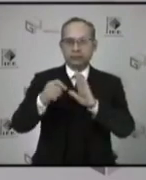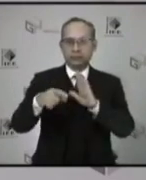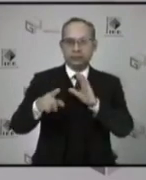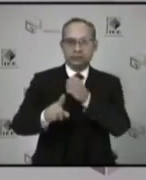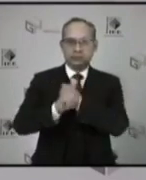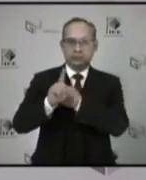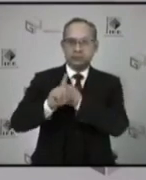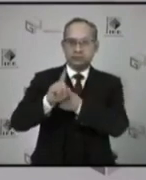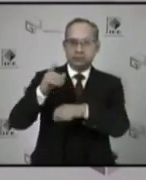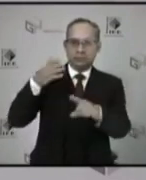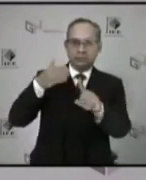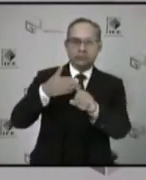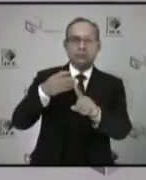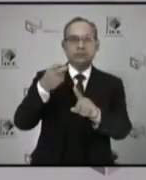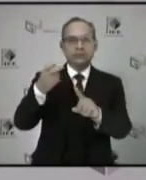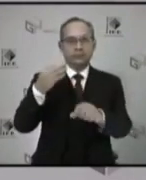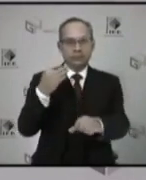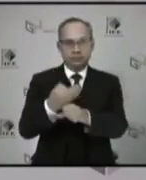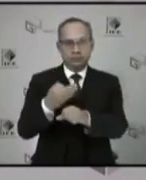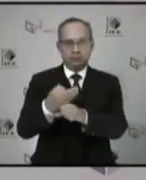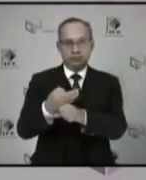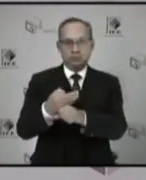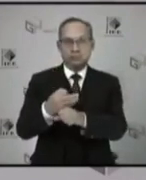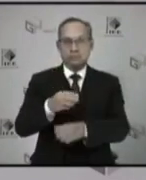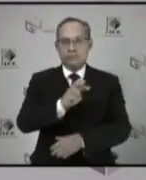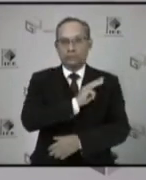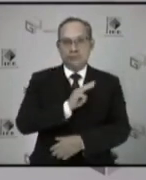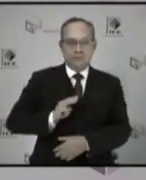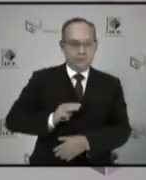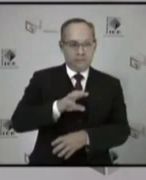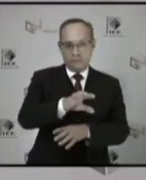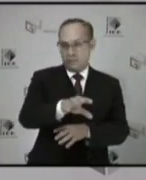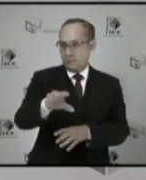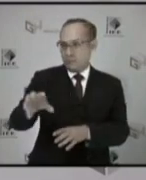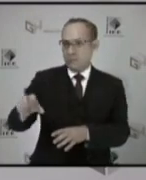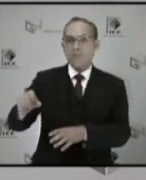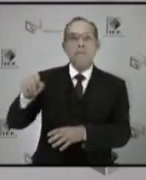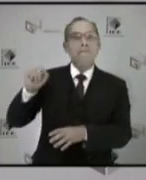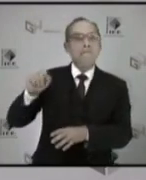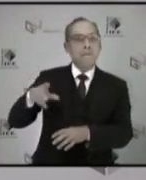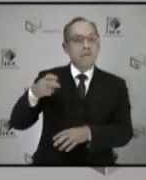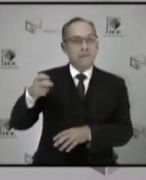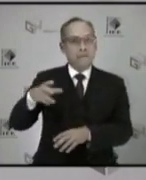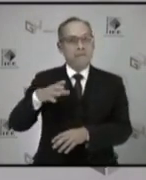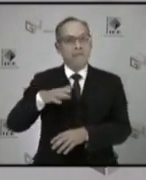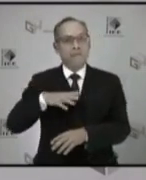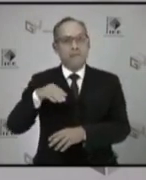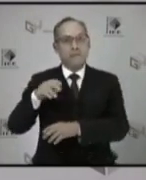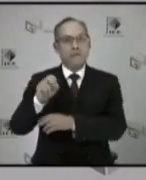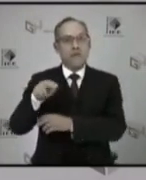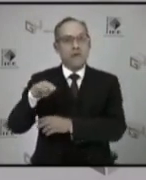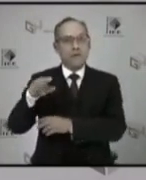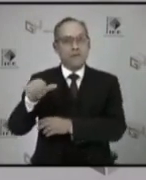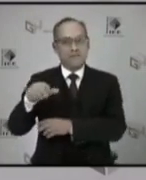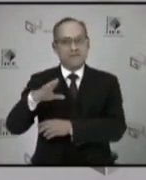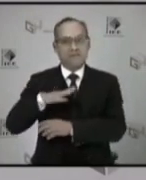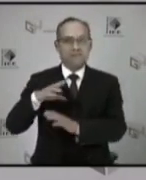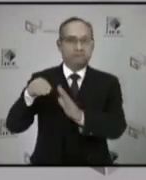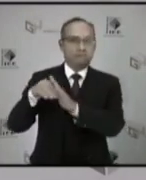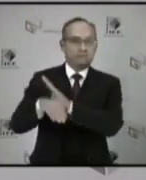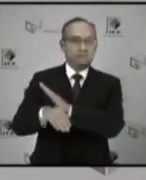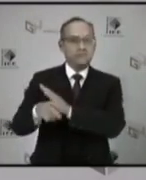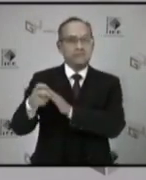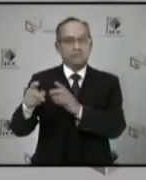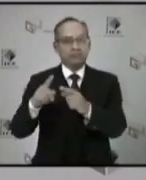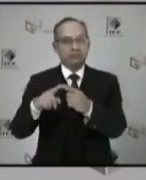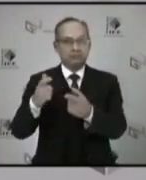los municipios, incluyendo los de Morena, están profundamente abandonados. No tienen fondo de seguridad, no tienen fondo para pueblos